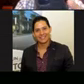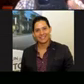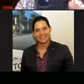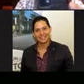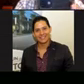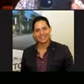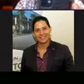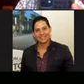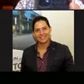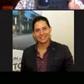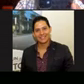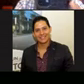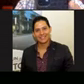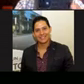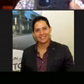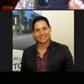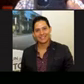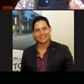which is...